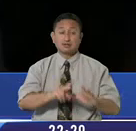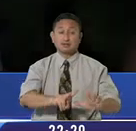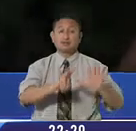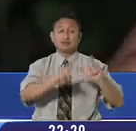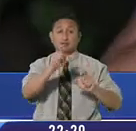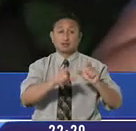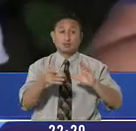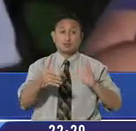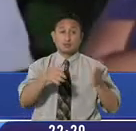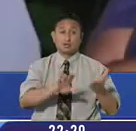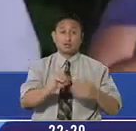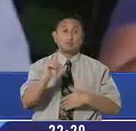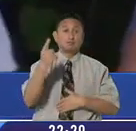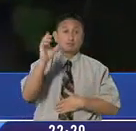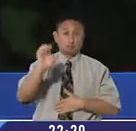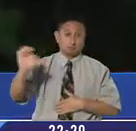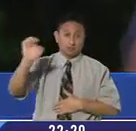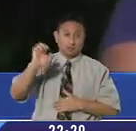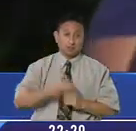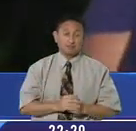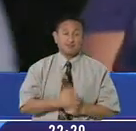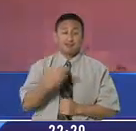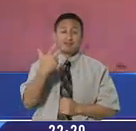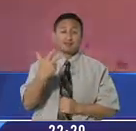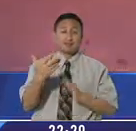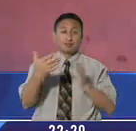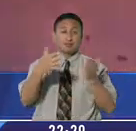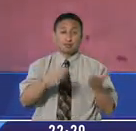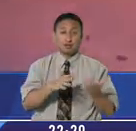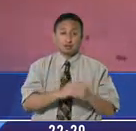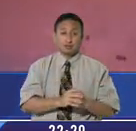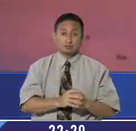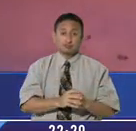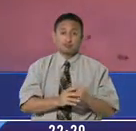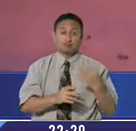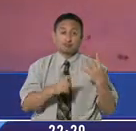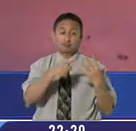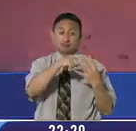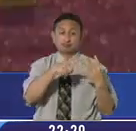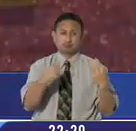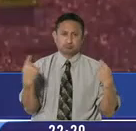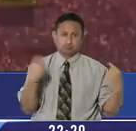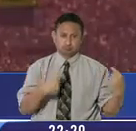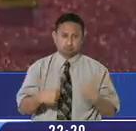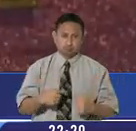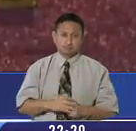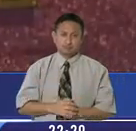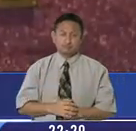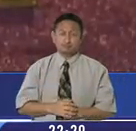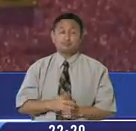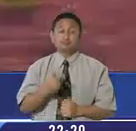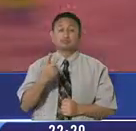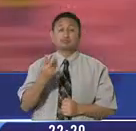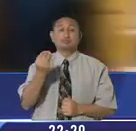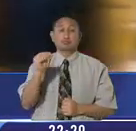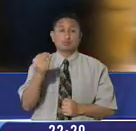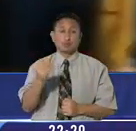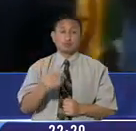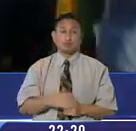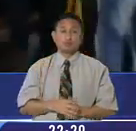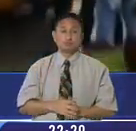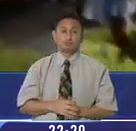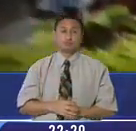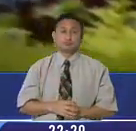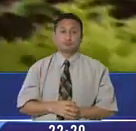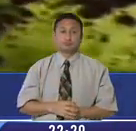7 baleados. 3 murieron. Los demás, heridos, entre ellos dos menores de edad. Pasó